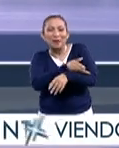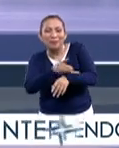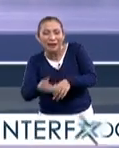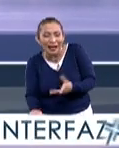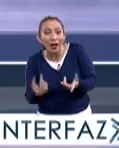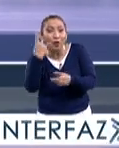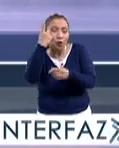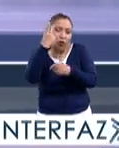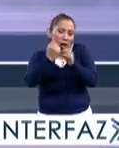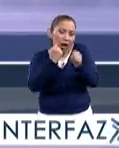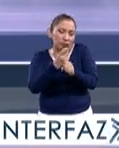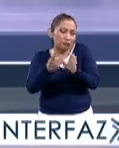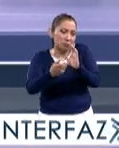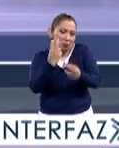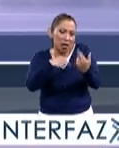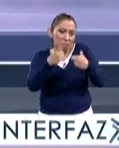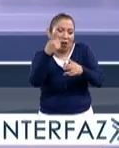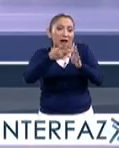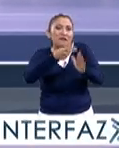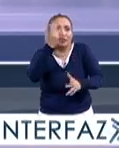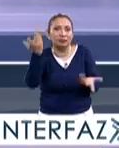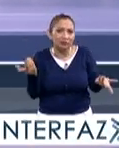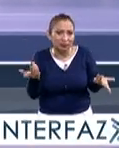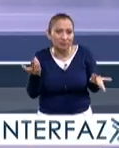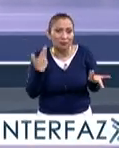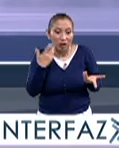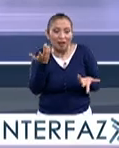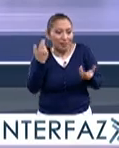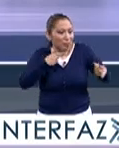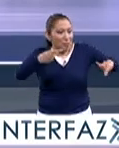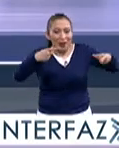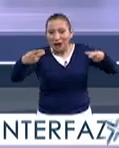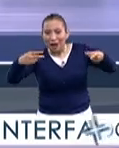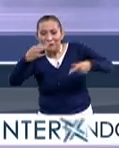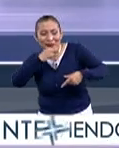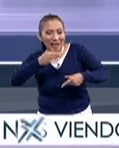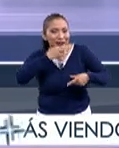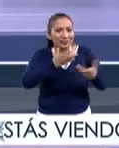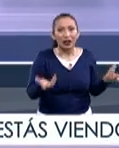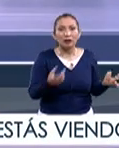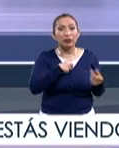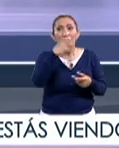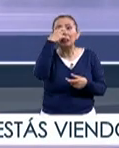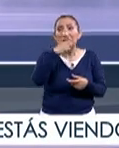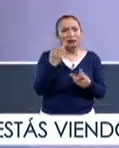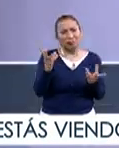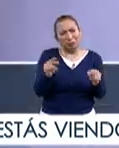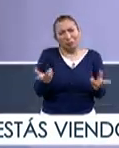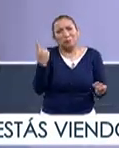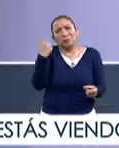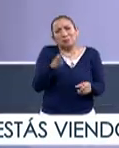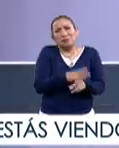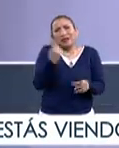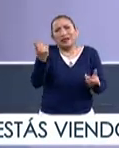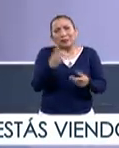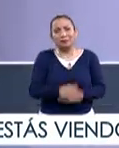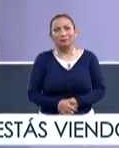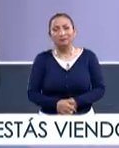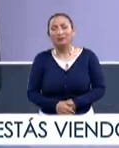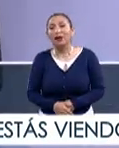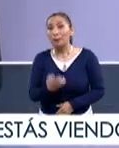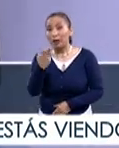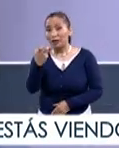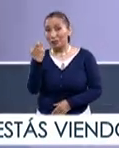una vez al año, y entonces tiene que hacer una buena celebración, no puede ponerse triste. Claro. Claro. Y creo que lo